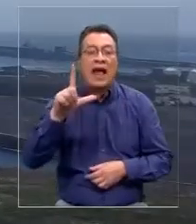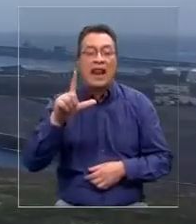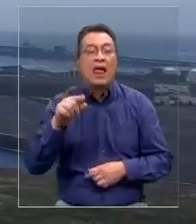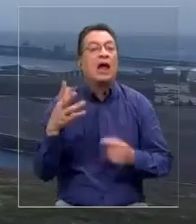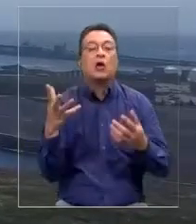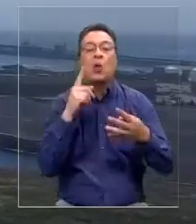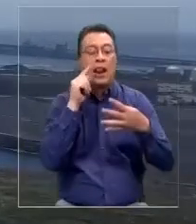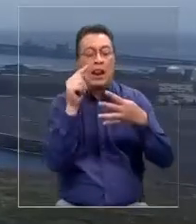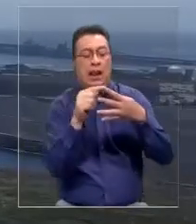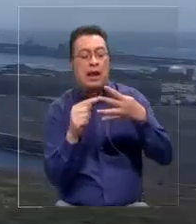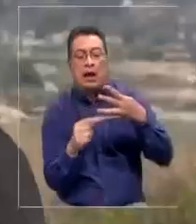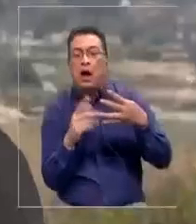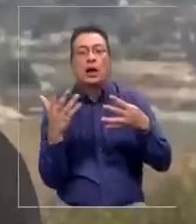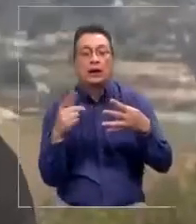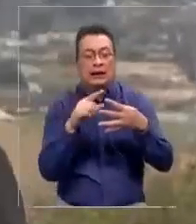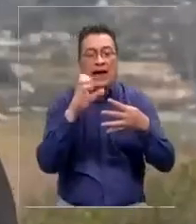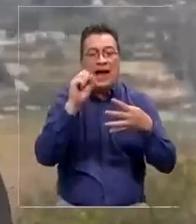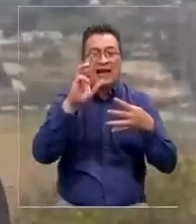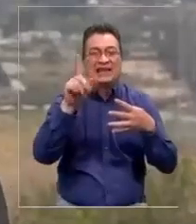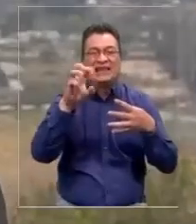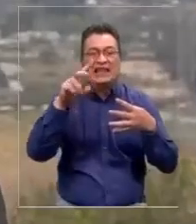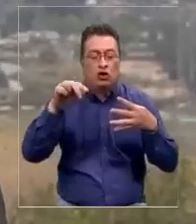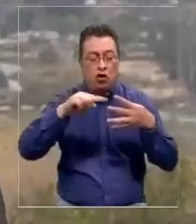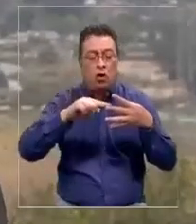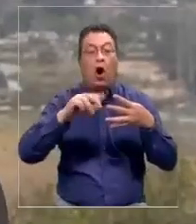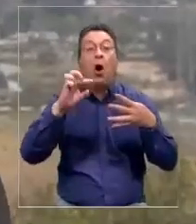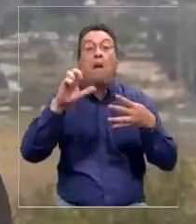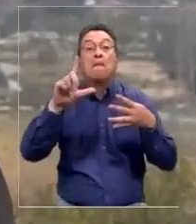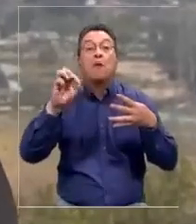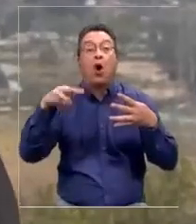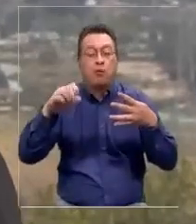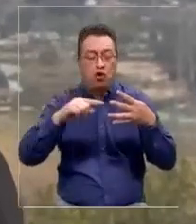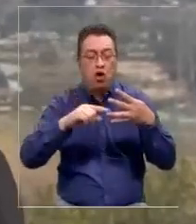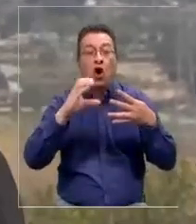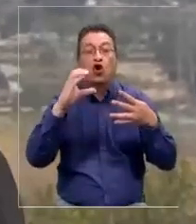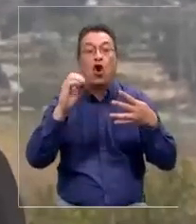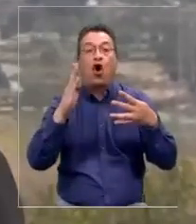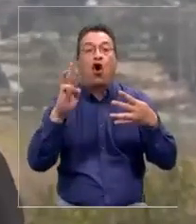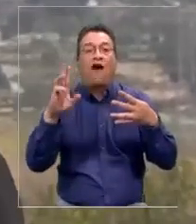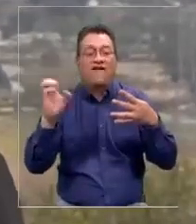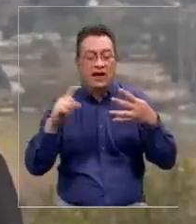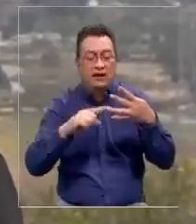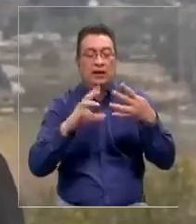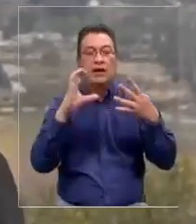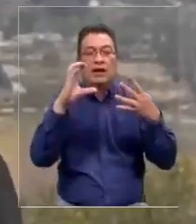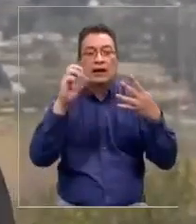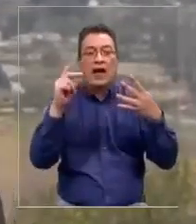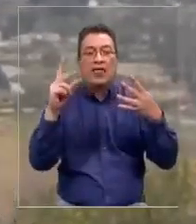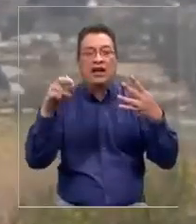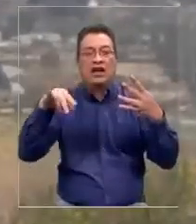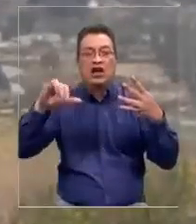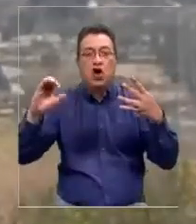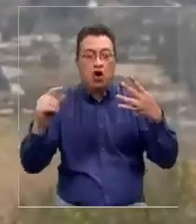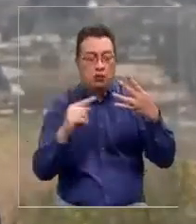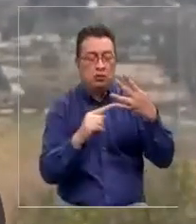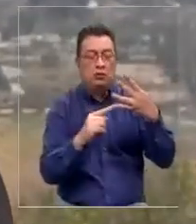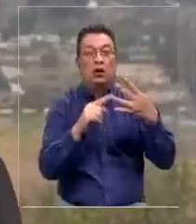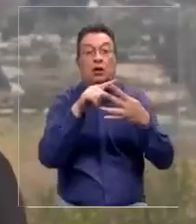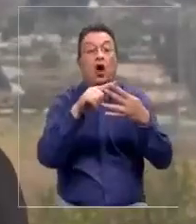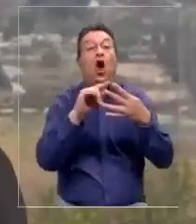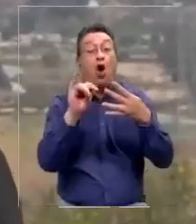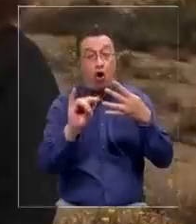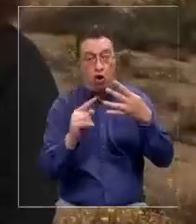metales que tienen son arsénico, plomo, cobre y cadmio. Sin embargo, hay otros